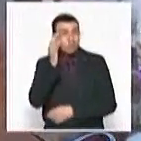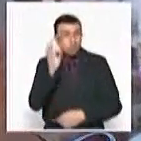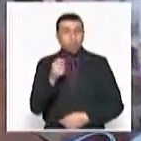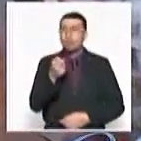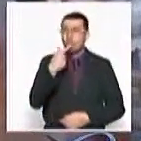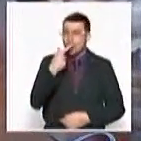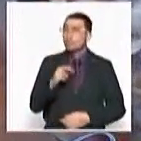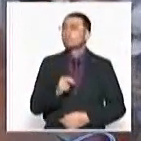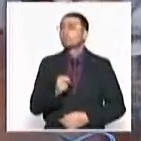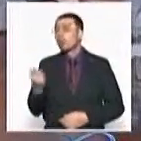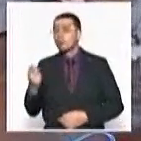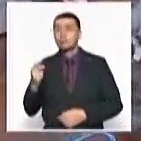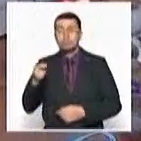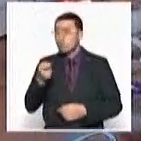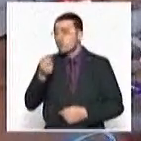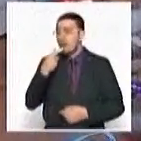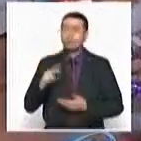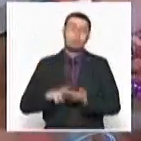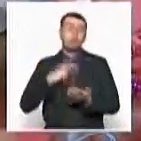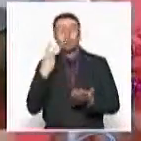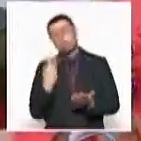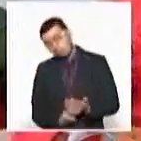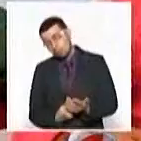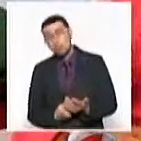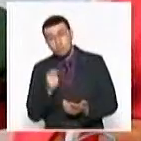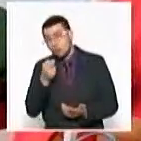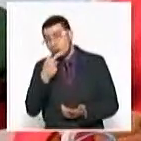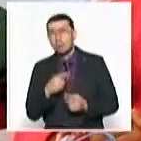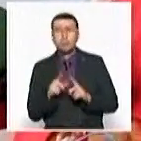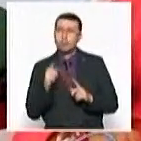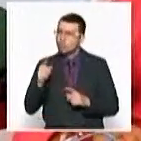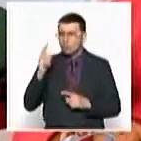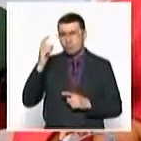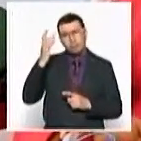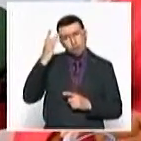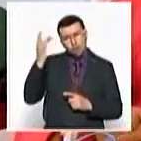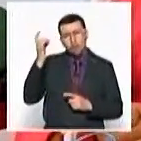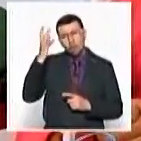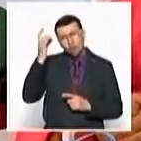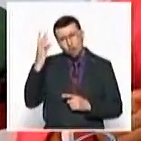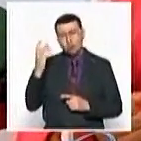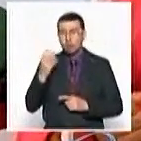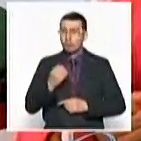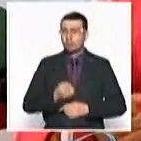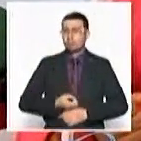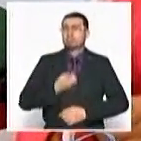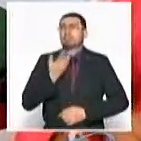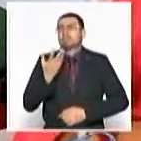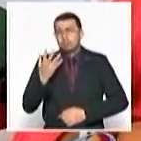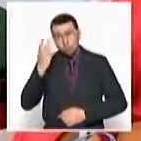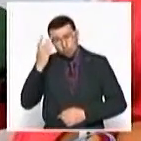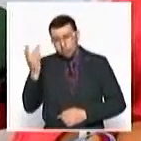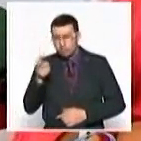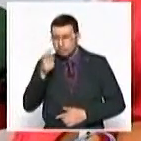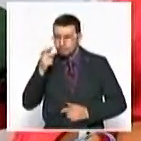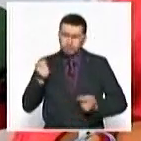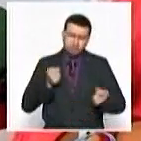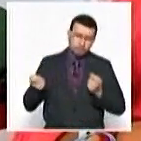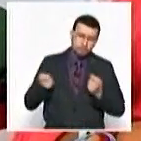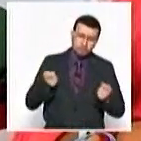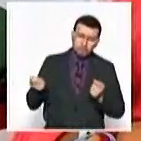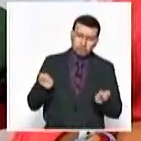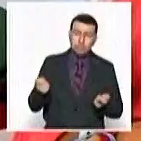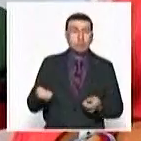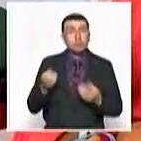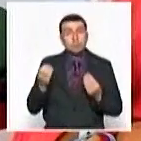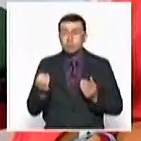los desmayos. Pero el tema es, ¿por qué le da el dolor de cabeza? ¿Por qué le da el vómito? Hay que estudiar mucho en estos